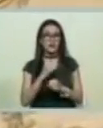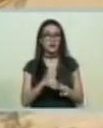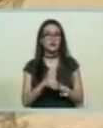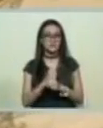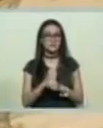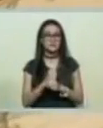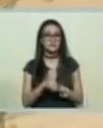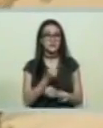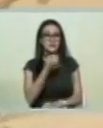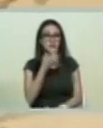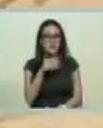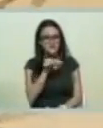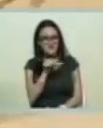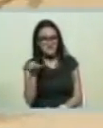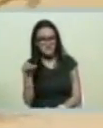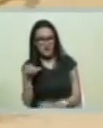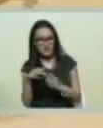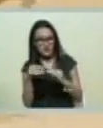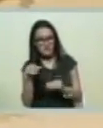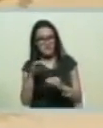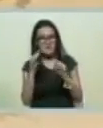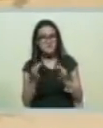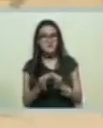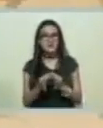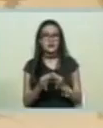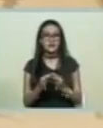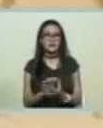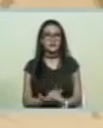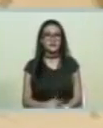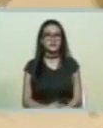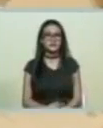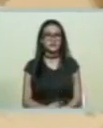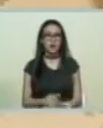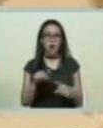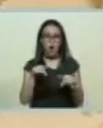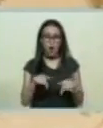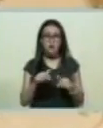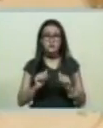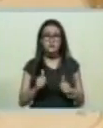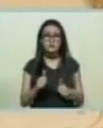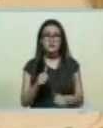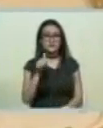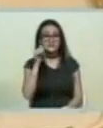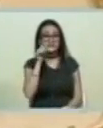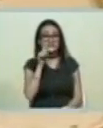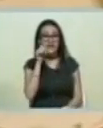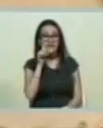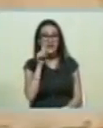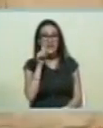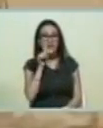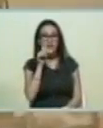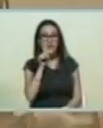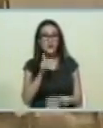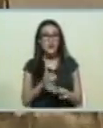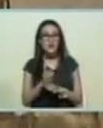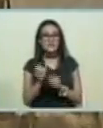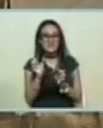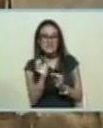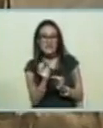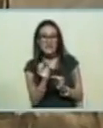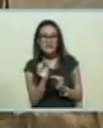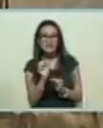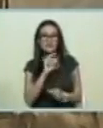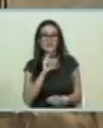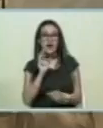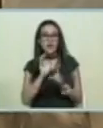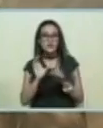buen fin de semana para toda la familia. Hoy arranca, hoy es sábado chiquito, que llaman así, ¿verdad? La